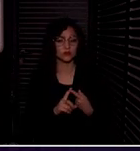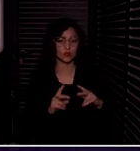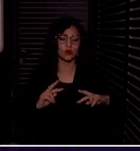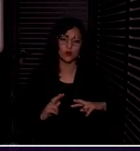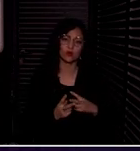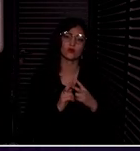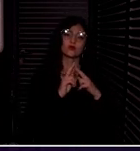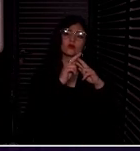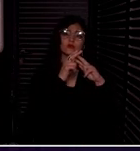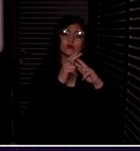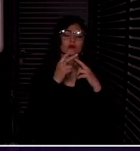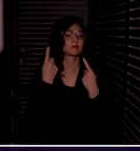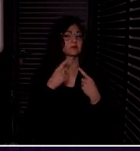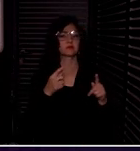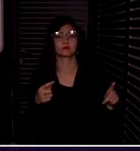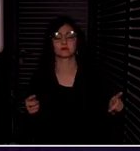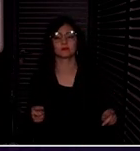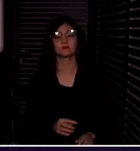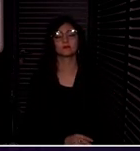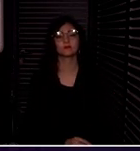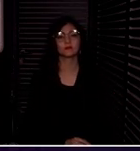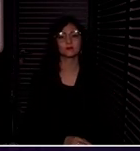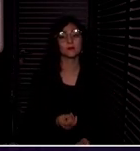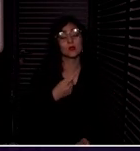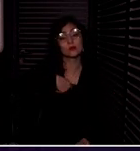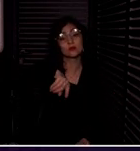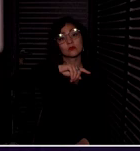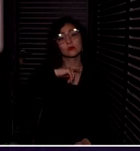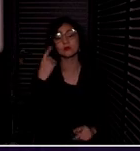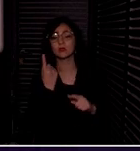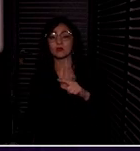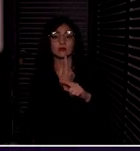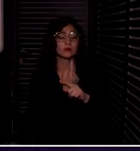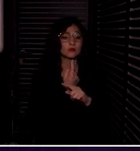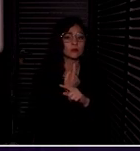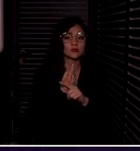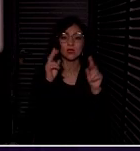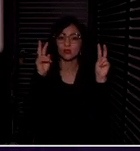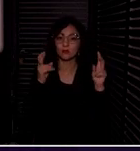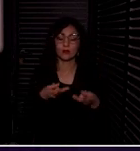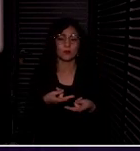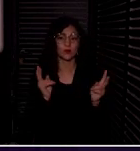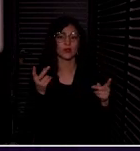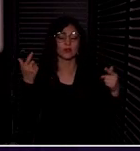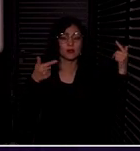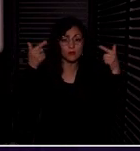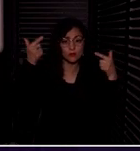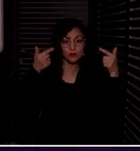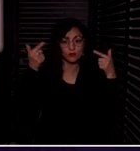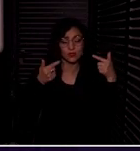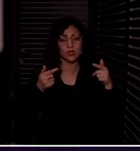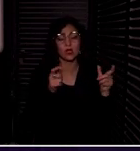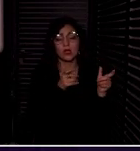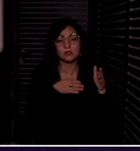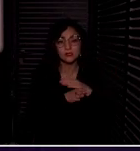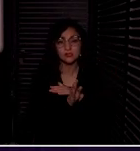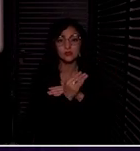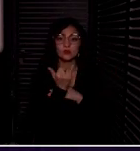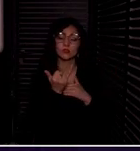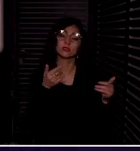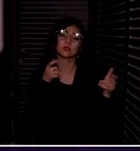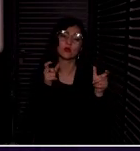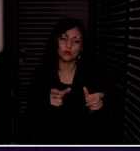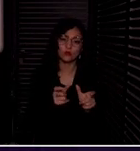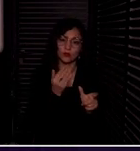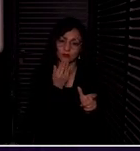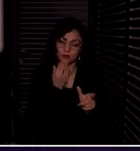construcción, en el que el sujeto, cuando hablamos de la dialéctica fundamental en política pública, que es acceso y control, no puede haber sistema de